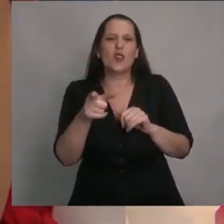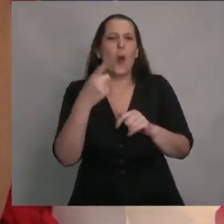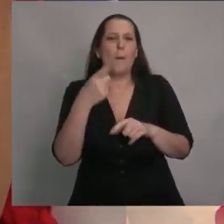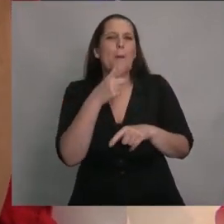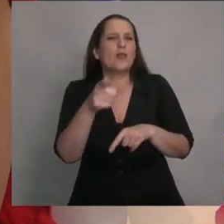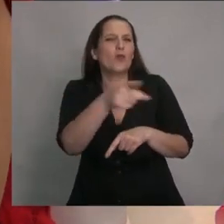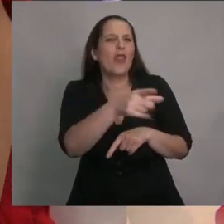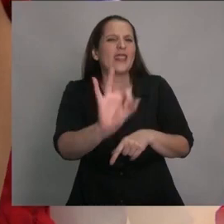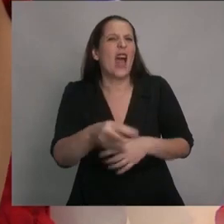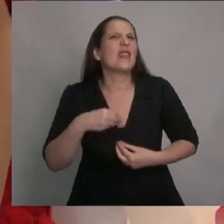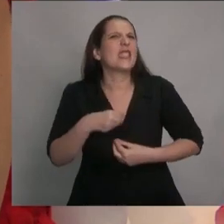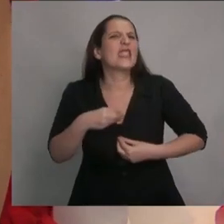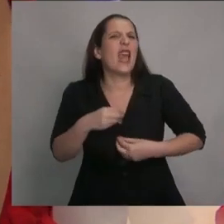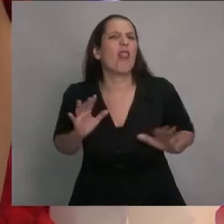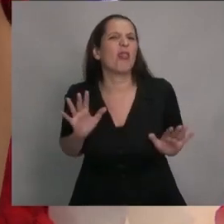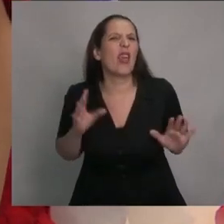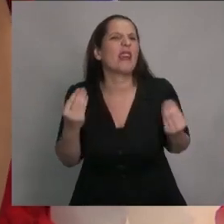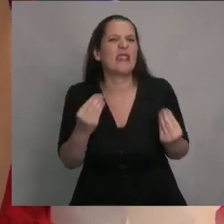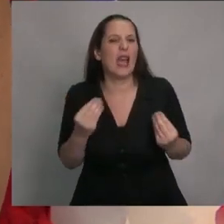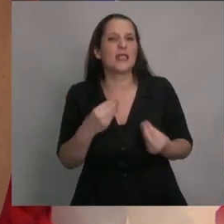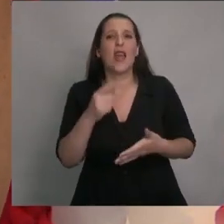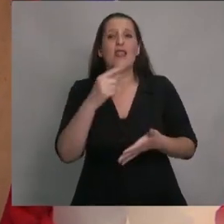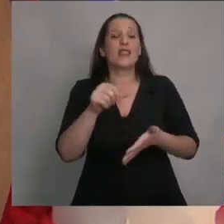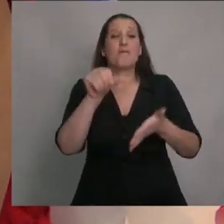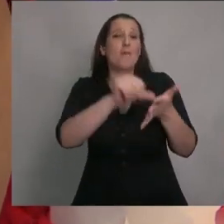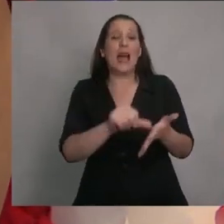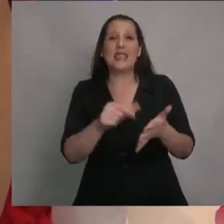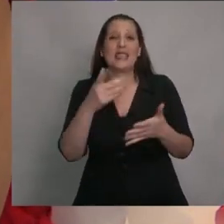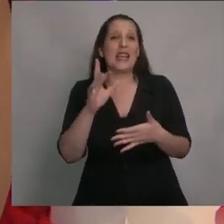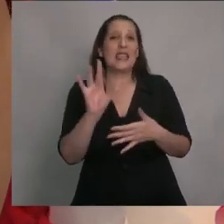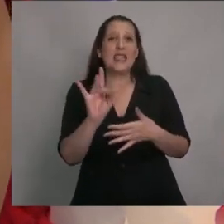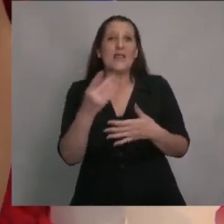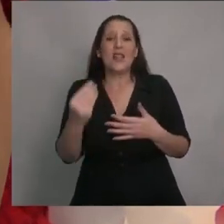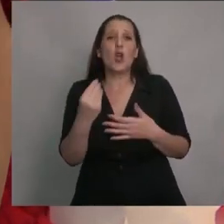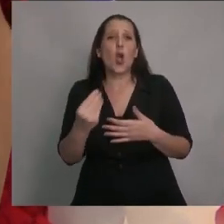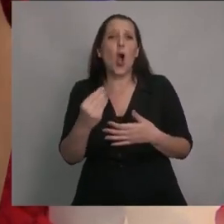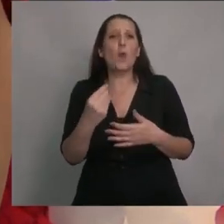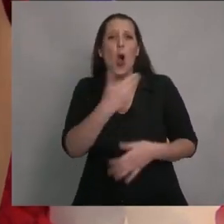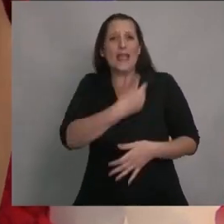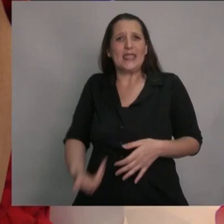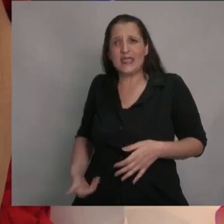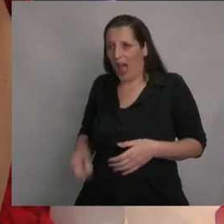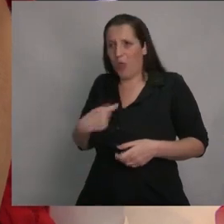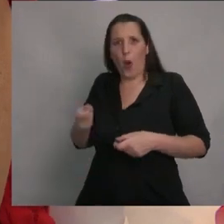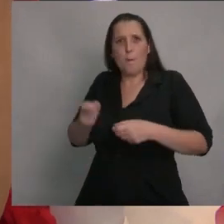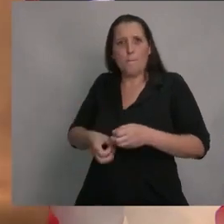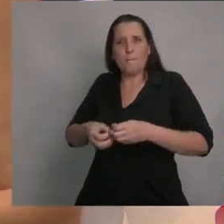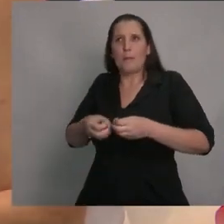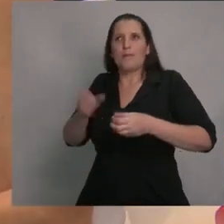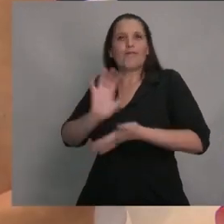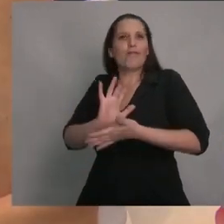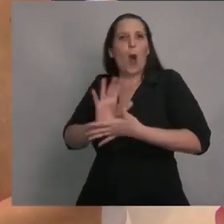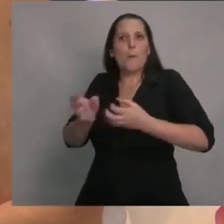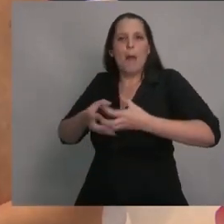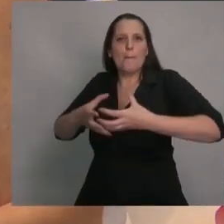diaria, son extremadamente vulnerables a la expansión de la esfera paraestatal de control de la vida. ¿A